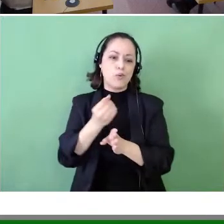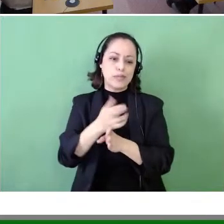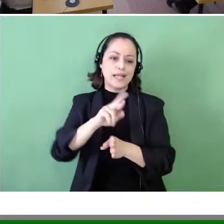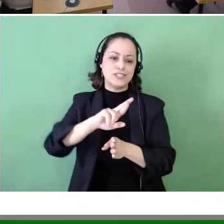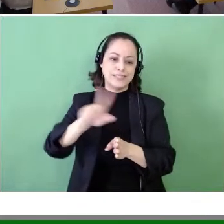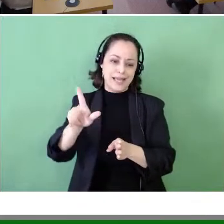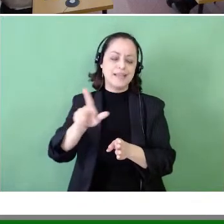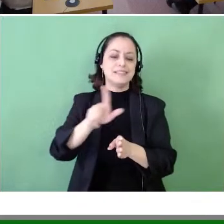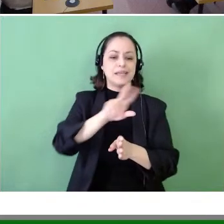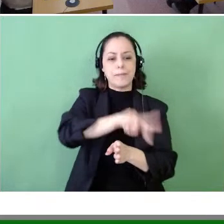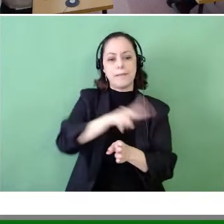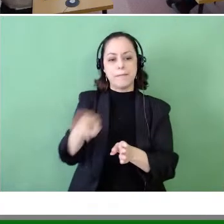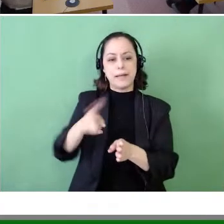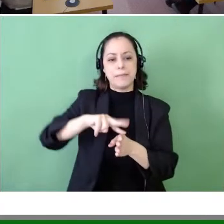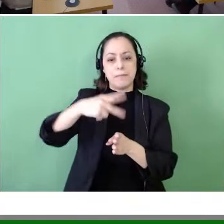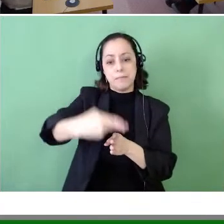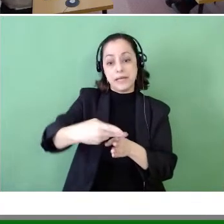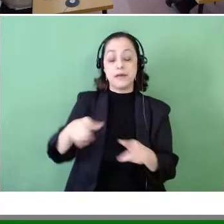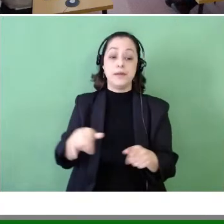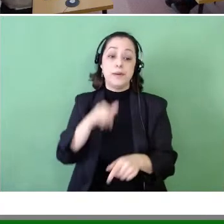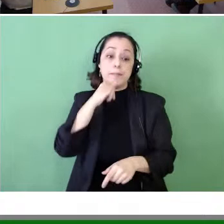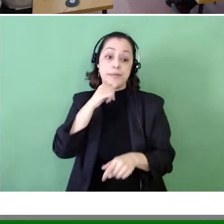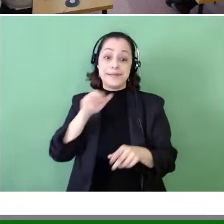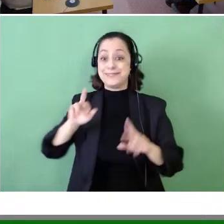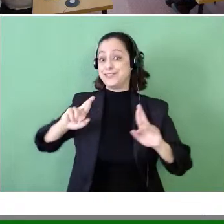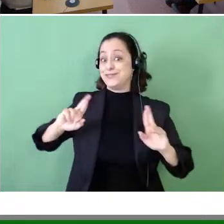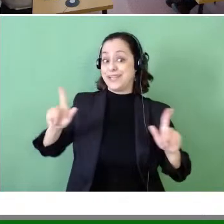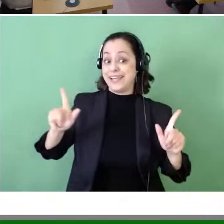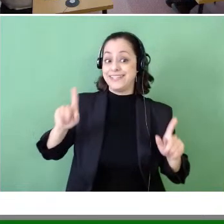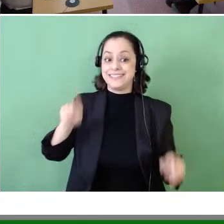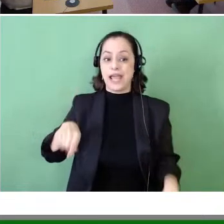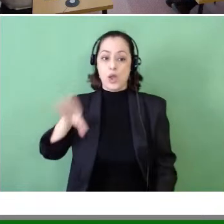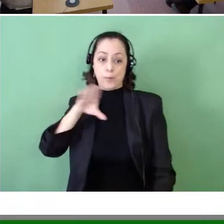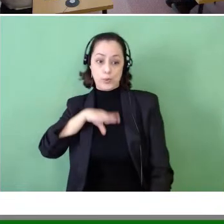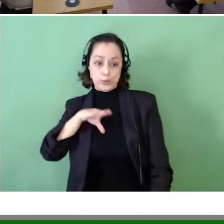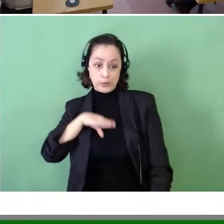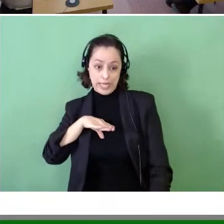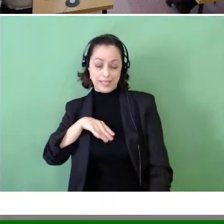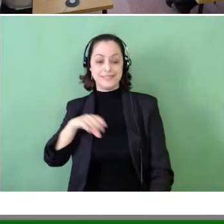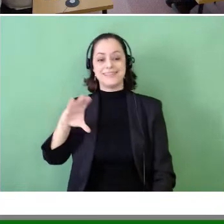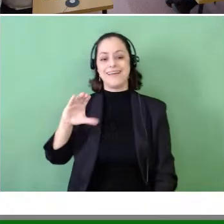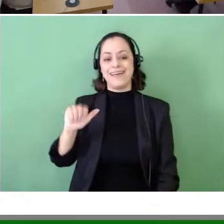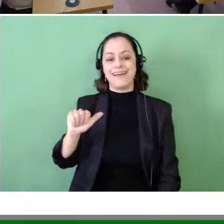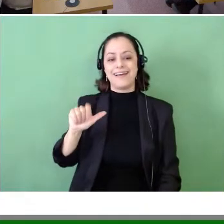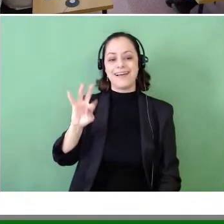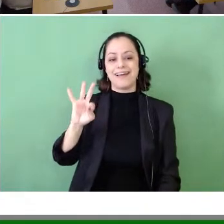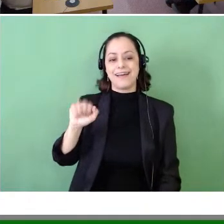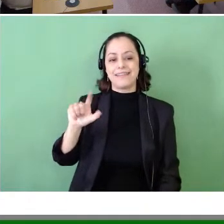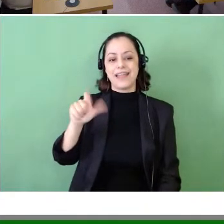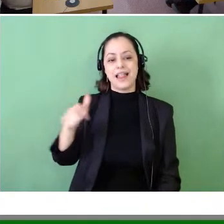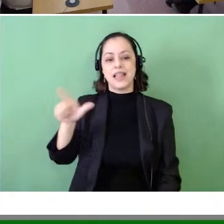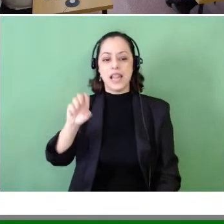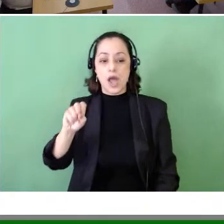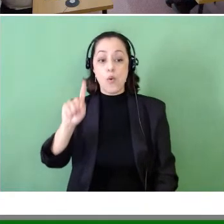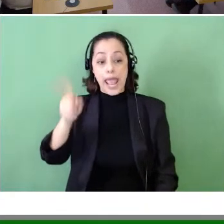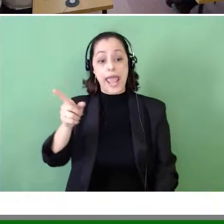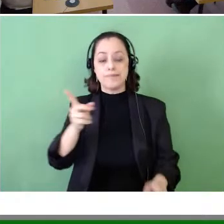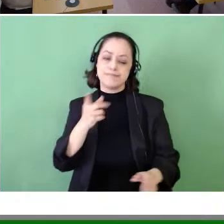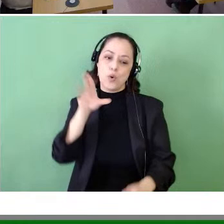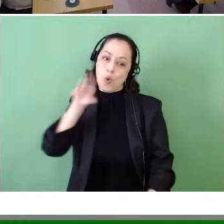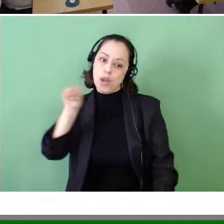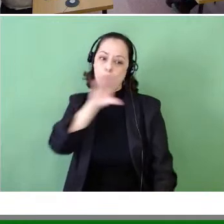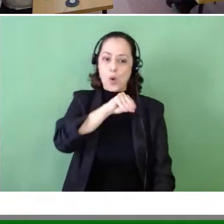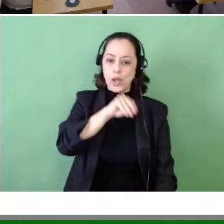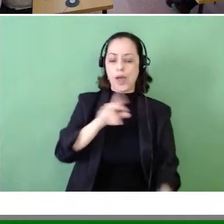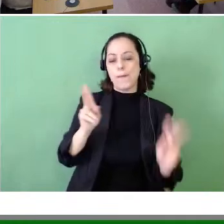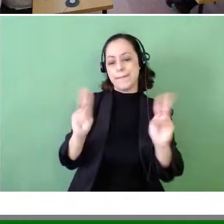como portugués y catalán, portugués y inglés, que son intramodales, que son de misma modalidad, y acerca